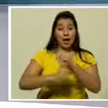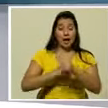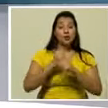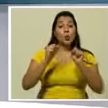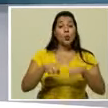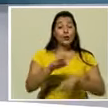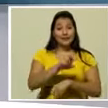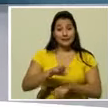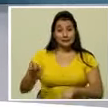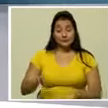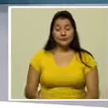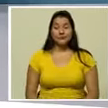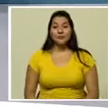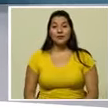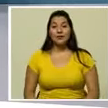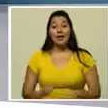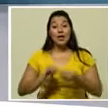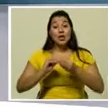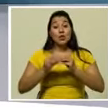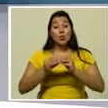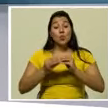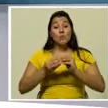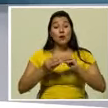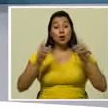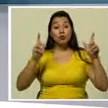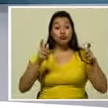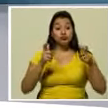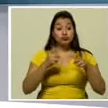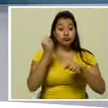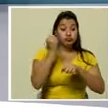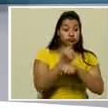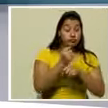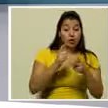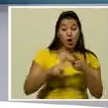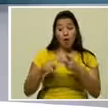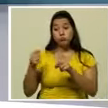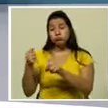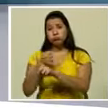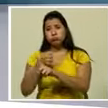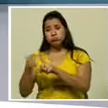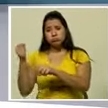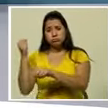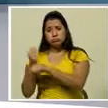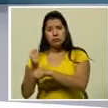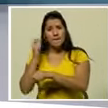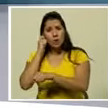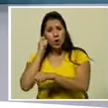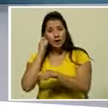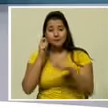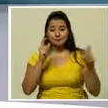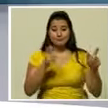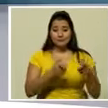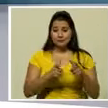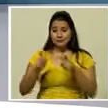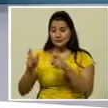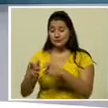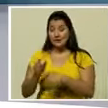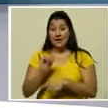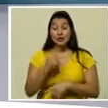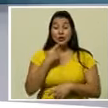La disminución de homicidios y femicidios en el país fueron parte de los resultados en seguridad que el presidente de la